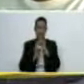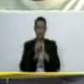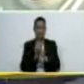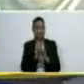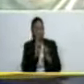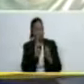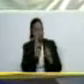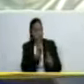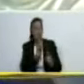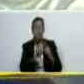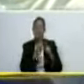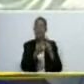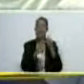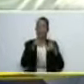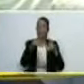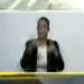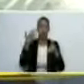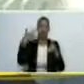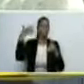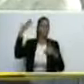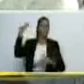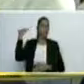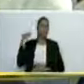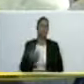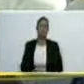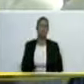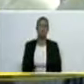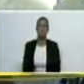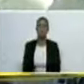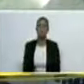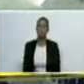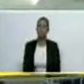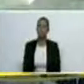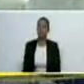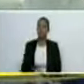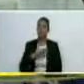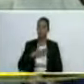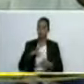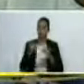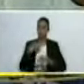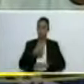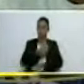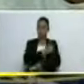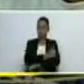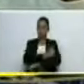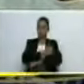elecciones. Le damos la bienvenida en nombre de cada uno de los rectores y rectoras del Consejo Nacional Electoral.